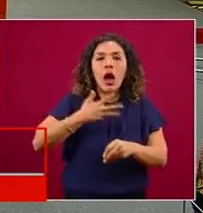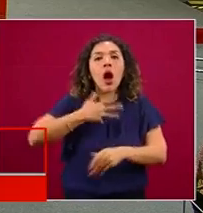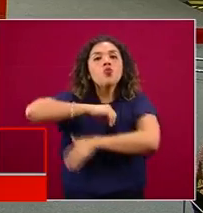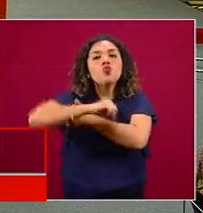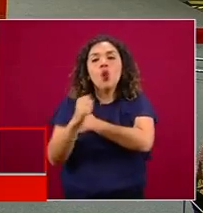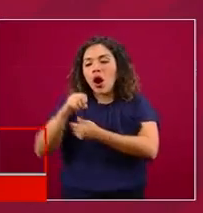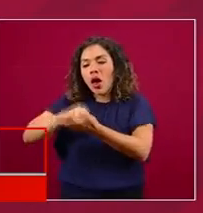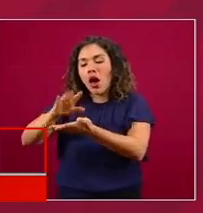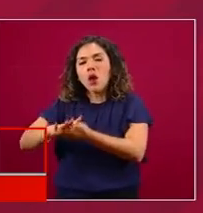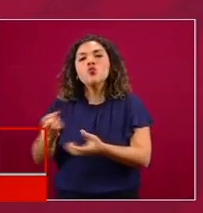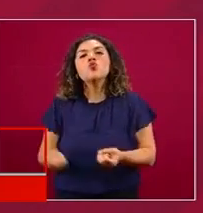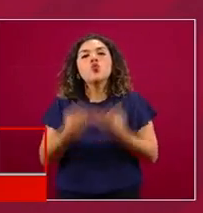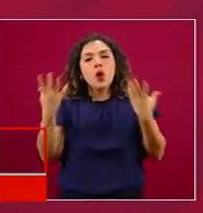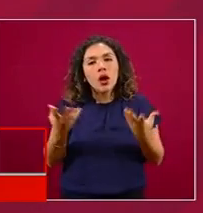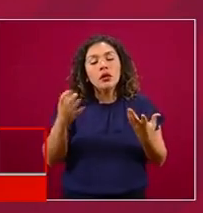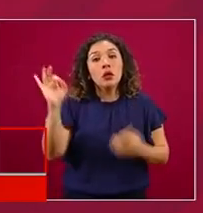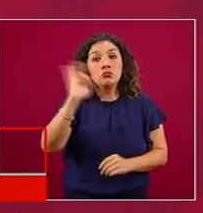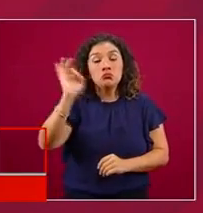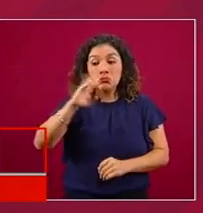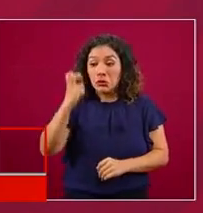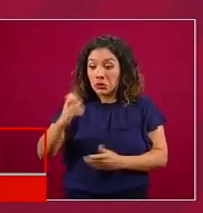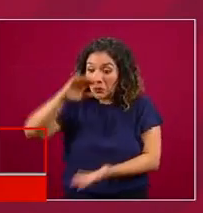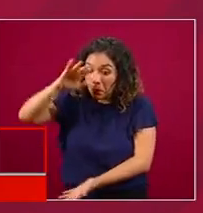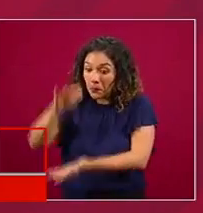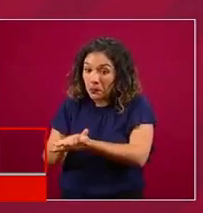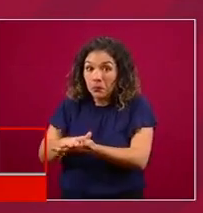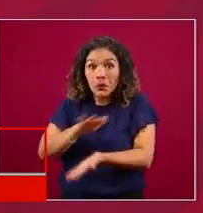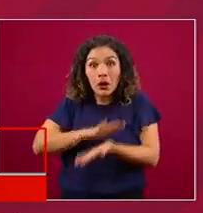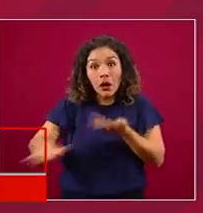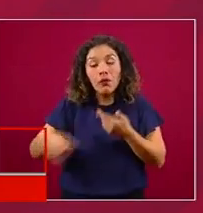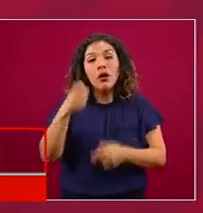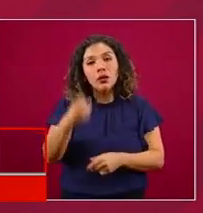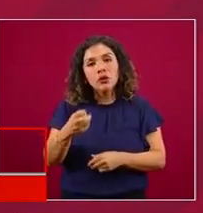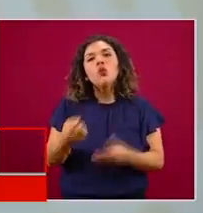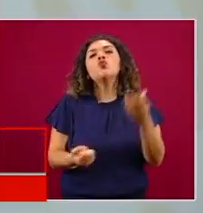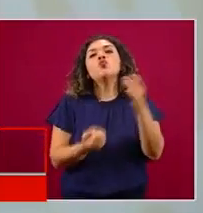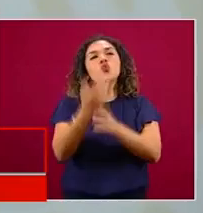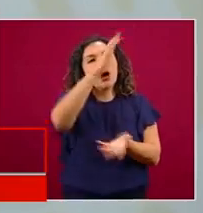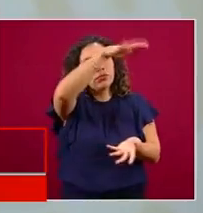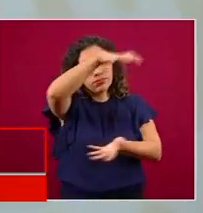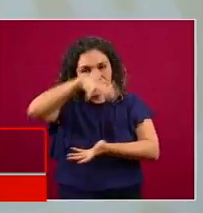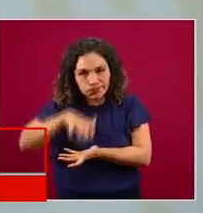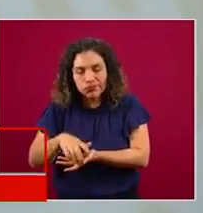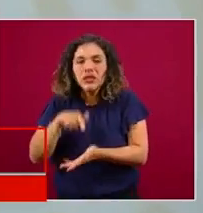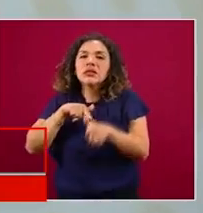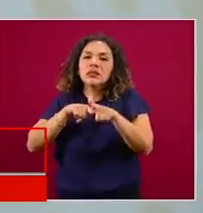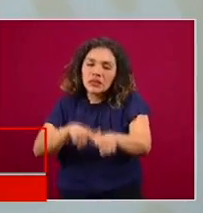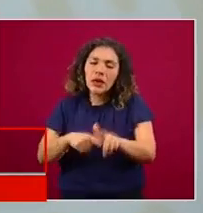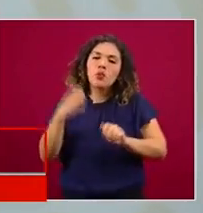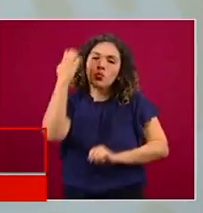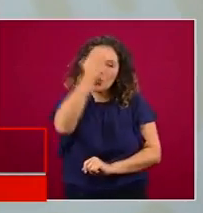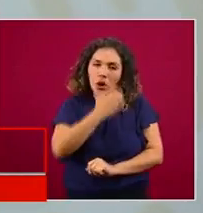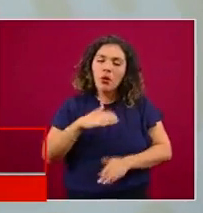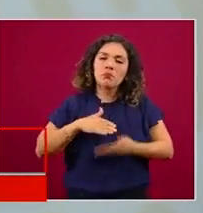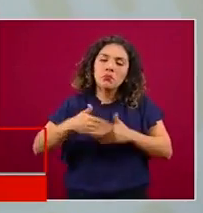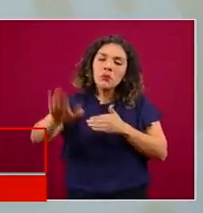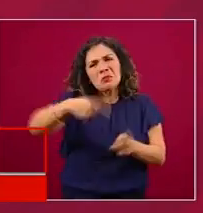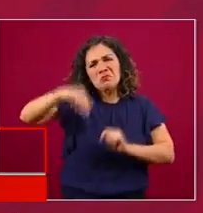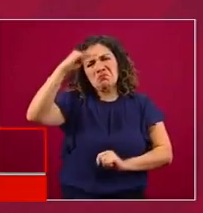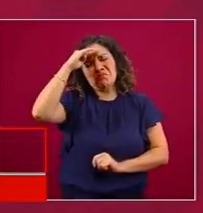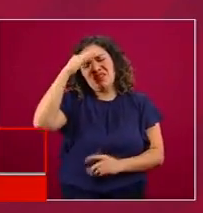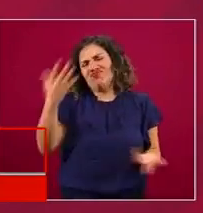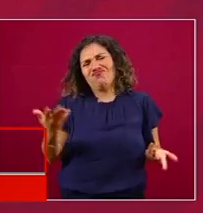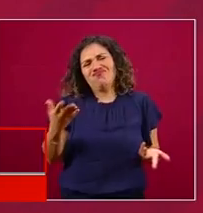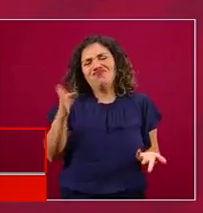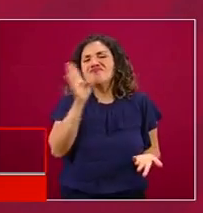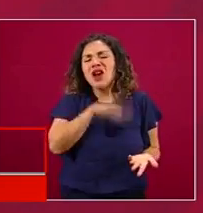356.255 casos confirmados de COVID-19 en México, es decir, 6.859 nuevos casos en las últimas 24 horas. En